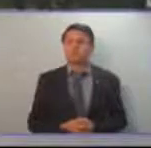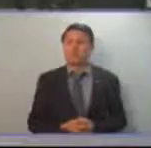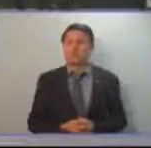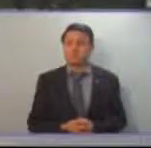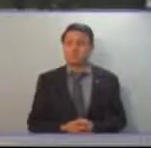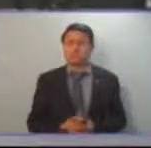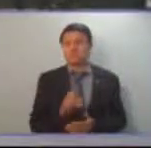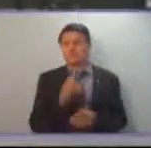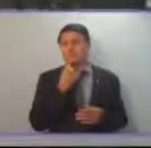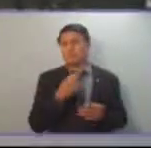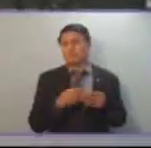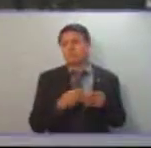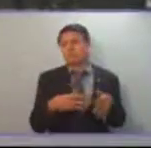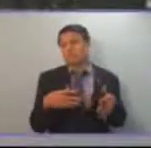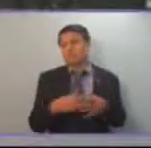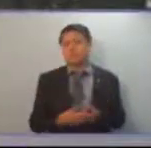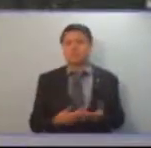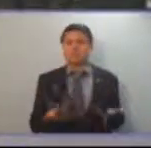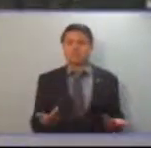desaparecidos.